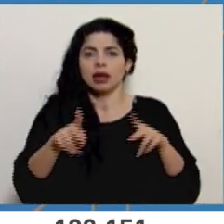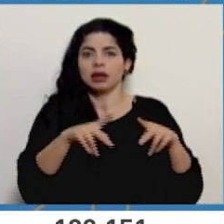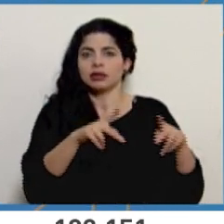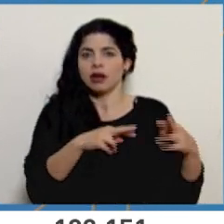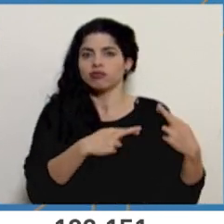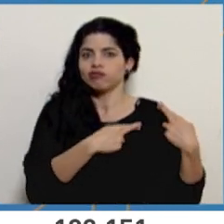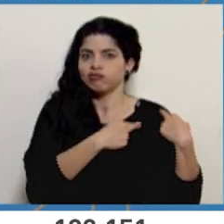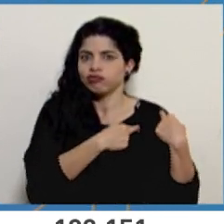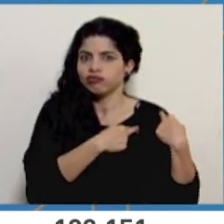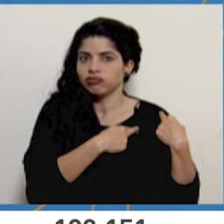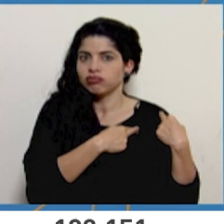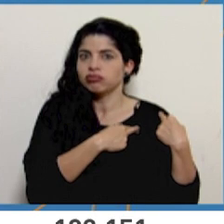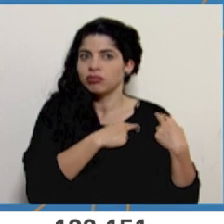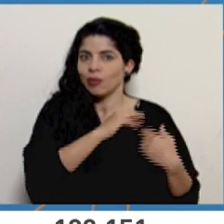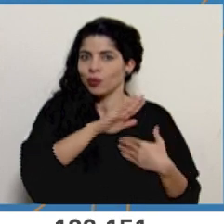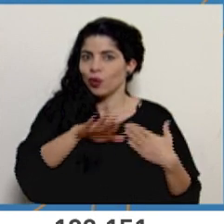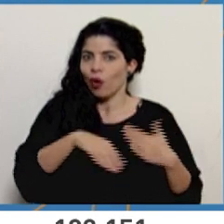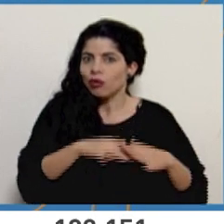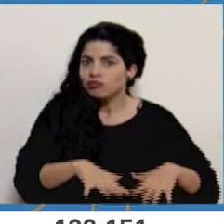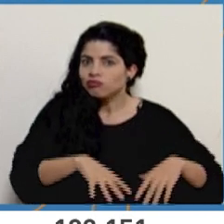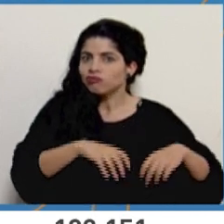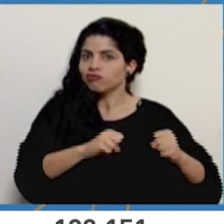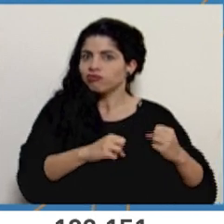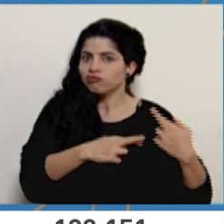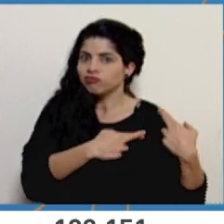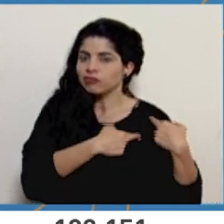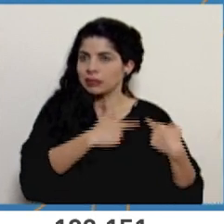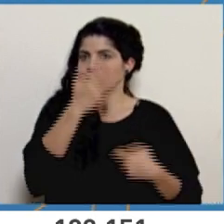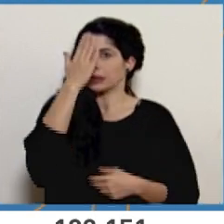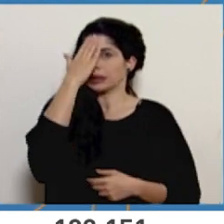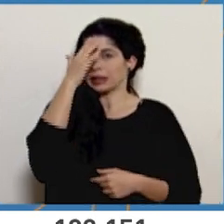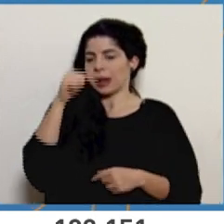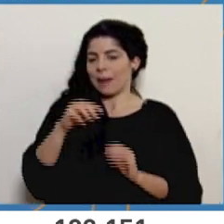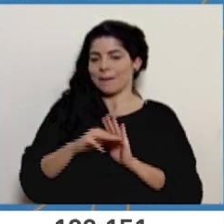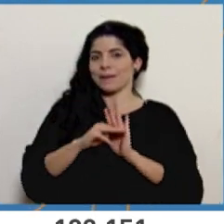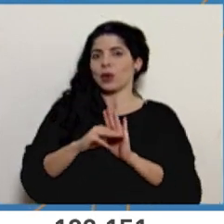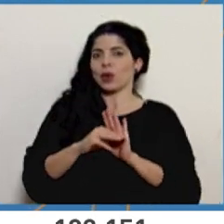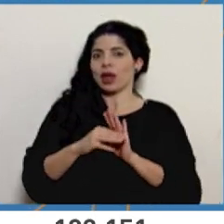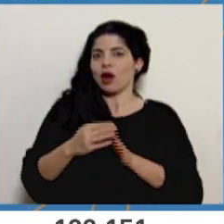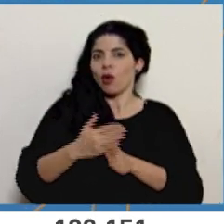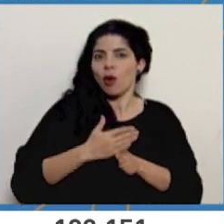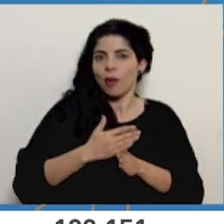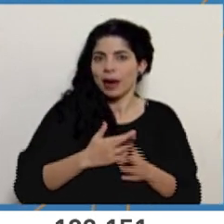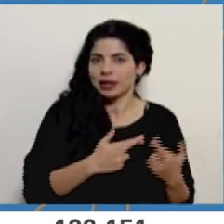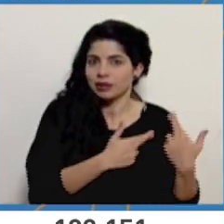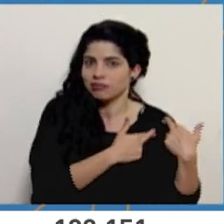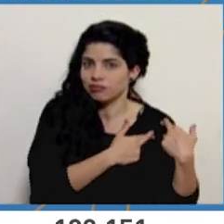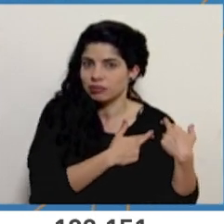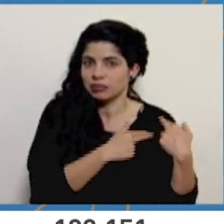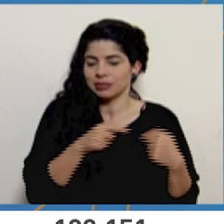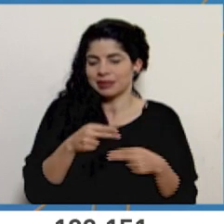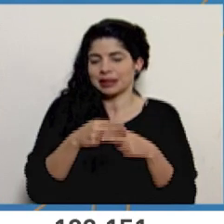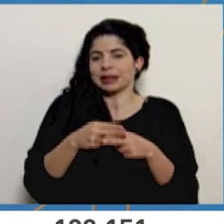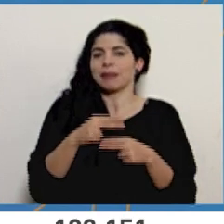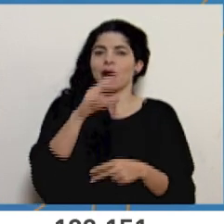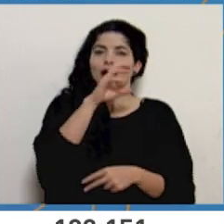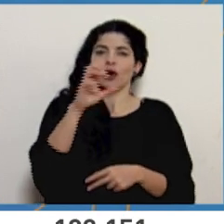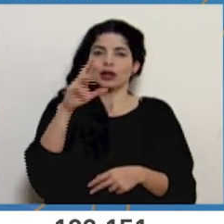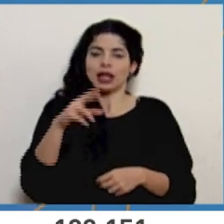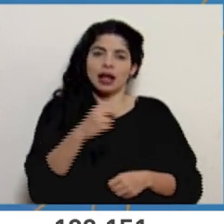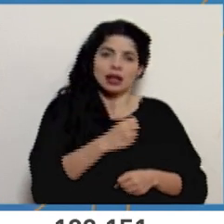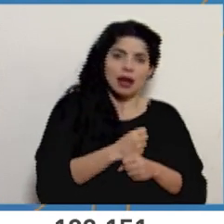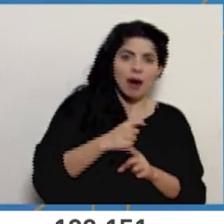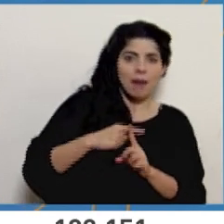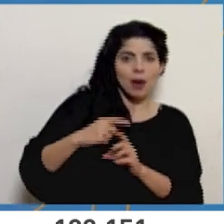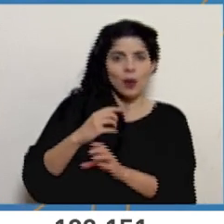que todas y todos hemos asumido en el marco del modelo de gestión compartida que hemos denominado Costa Rica Trabaja y se